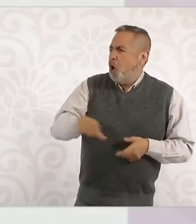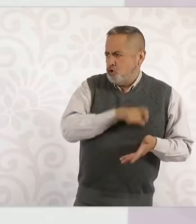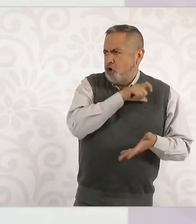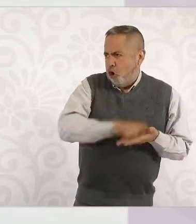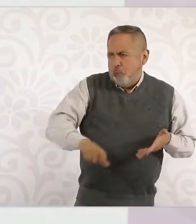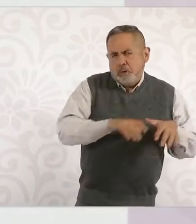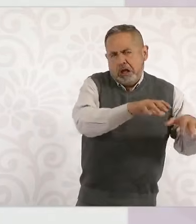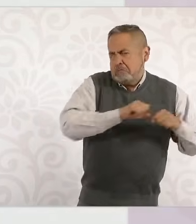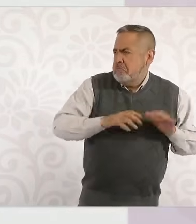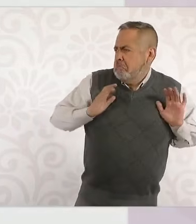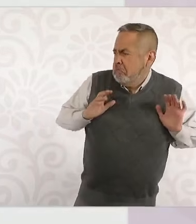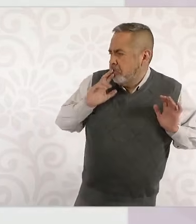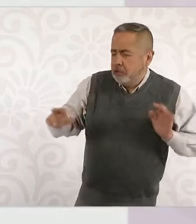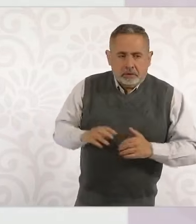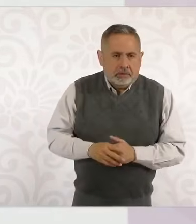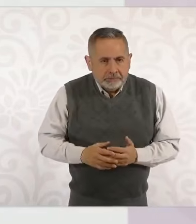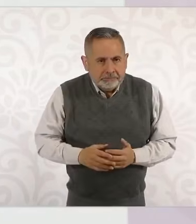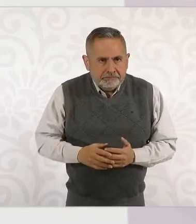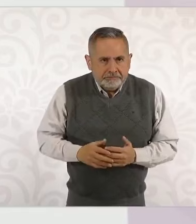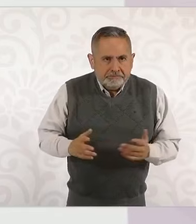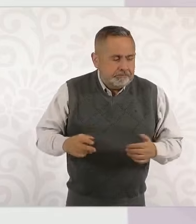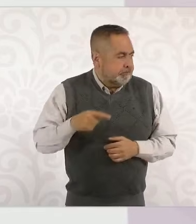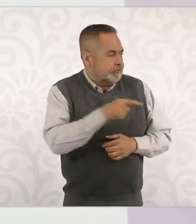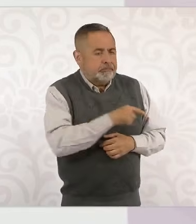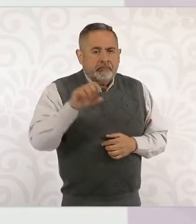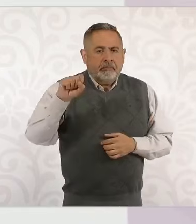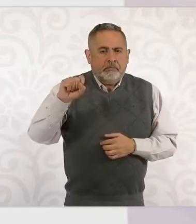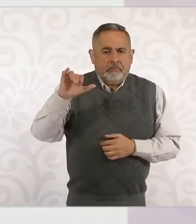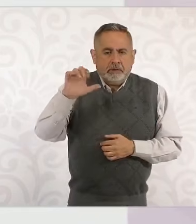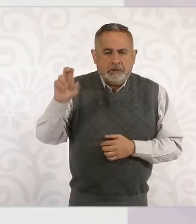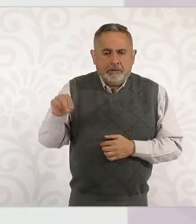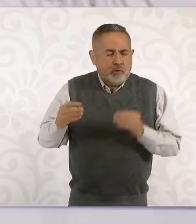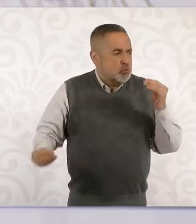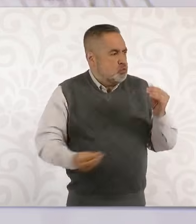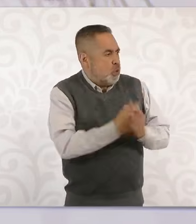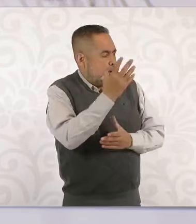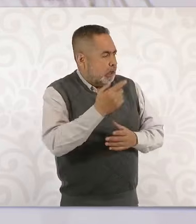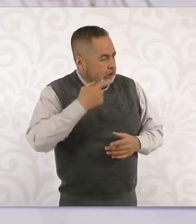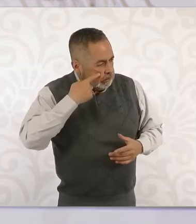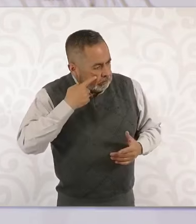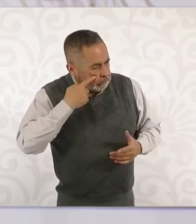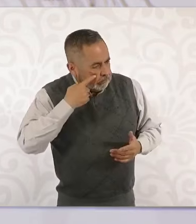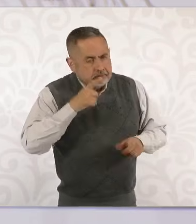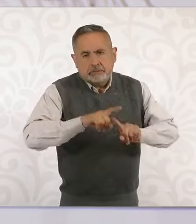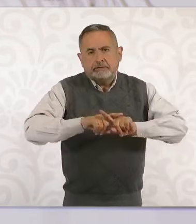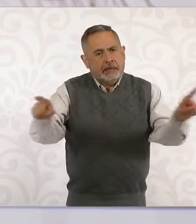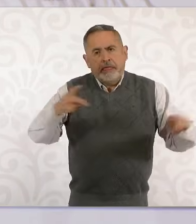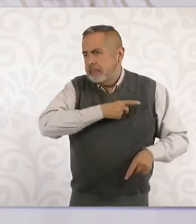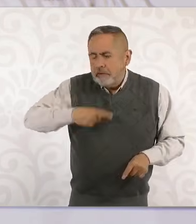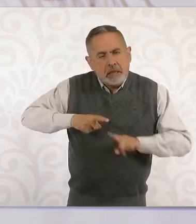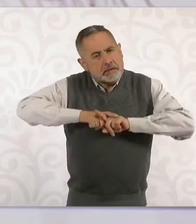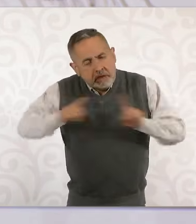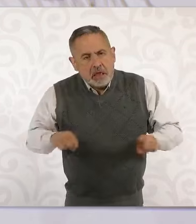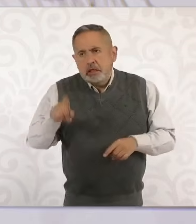allá de ello, pues es una nueva corte. Y pues tiene que haber una visión distinta frente a la